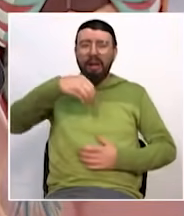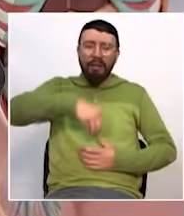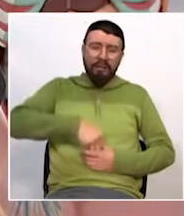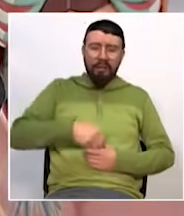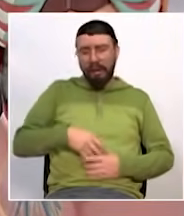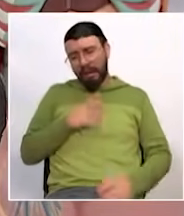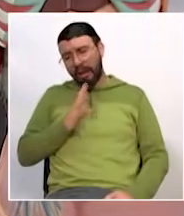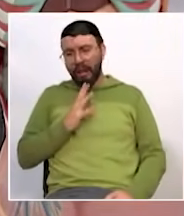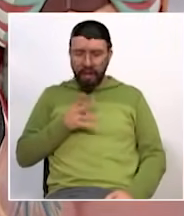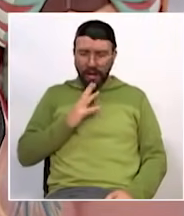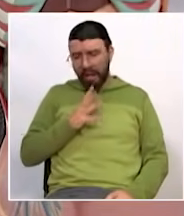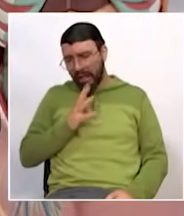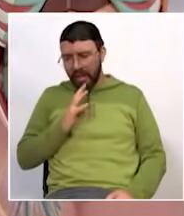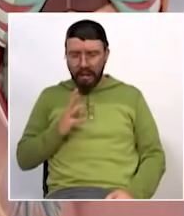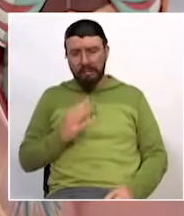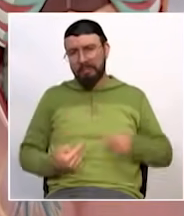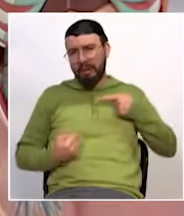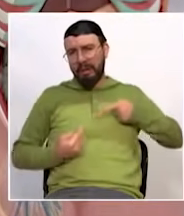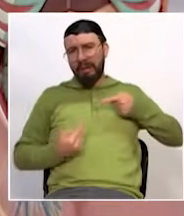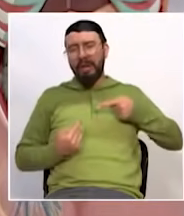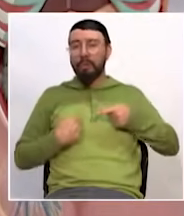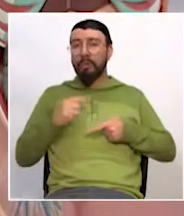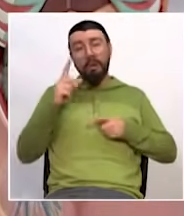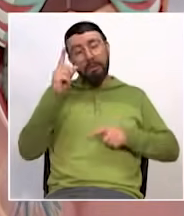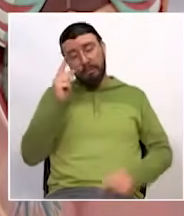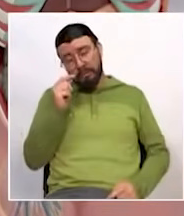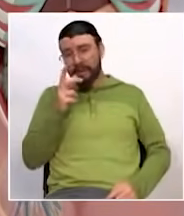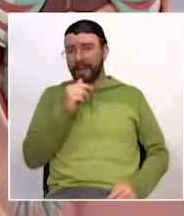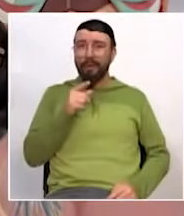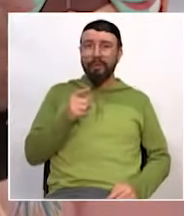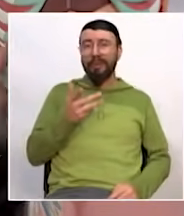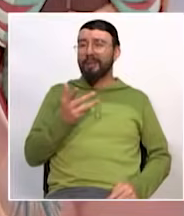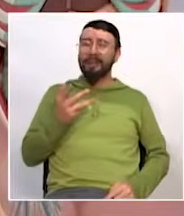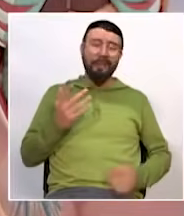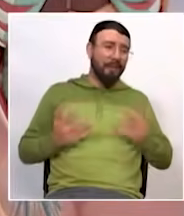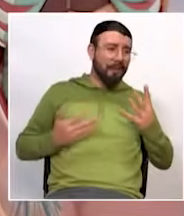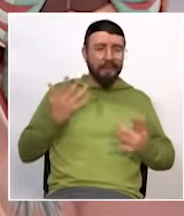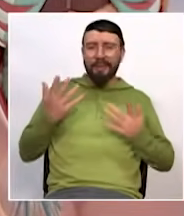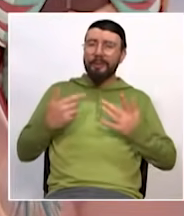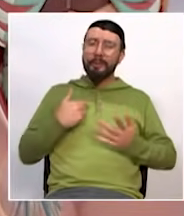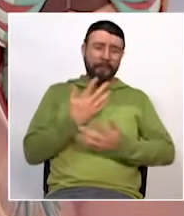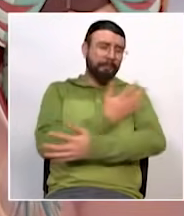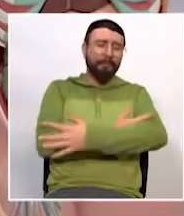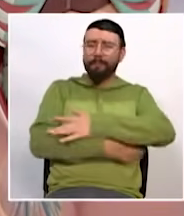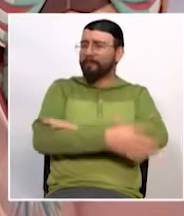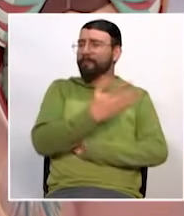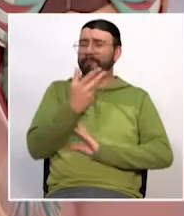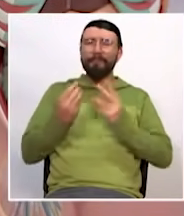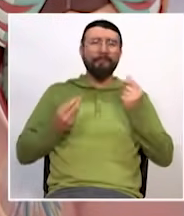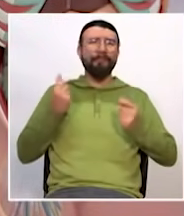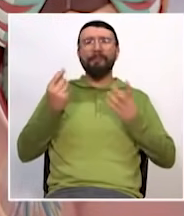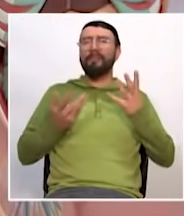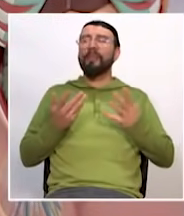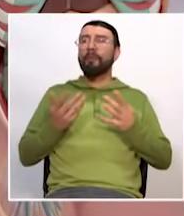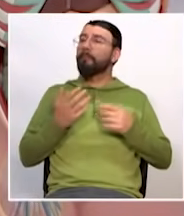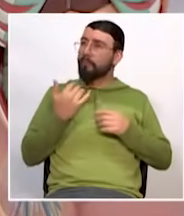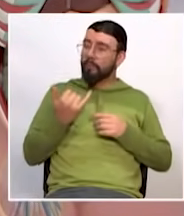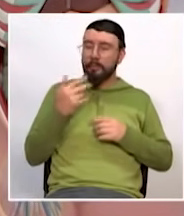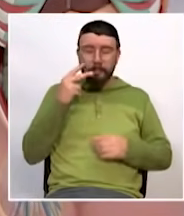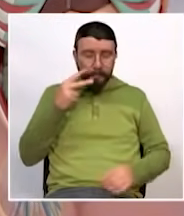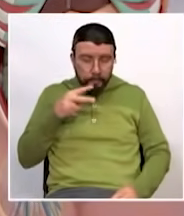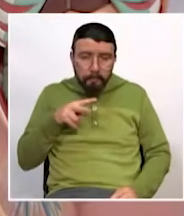interno no se va a poder dormir y se siente ansiosa no se halla le estorban los brazos las piernas simplemente levanté la mirada